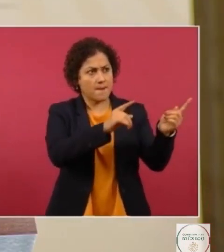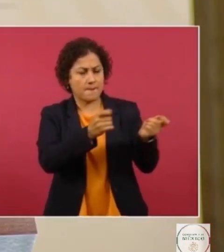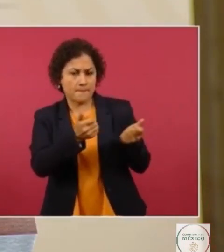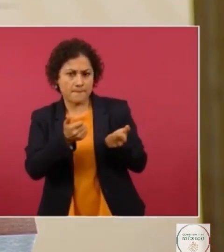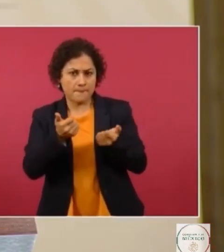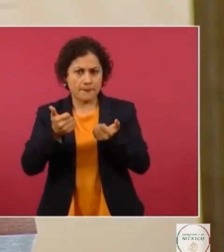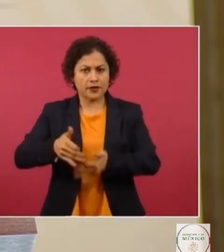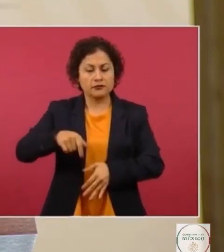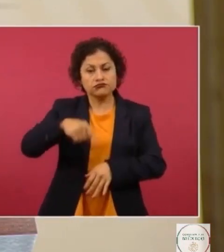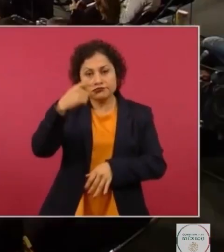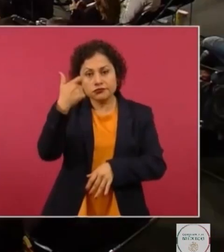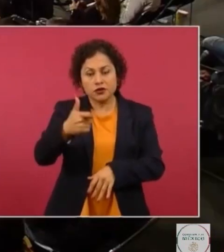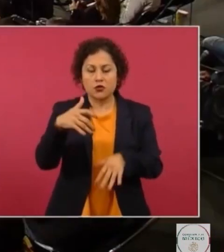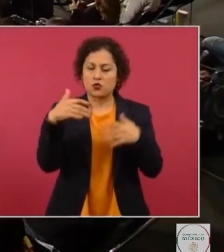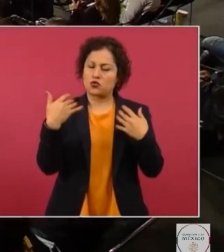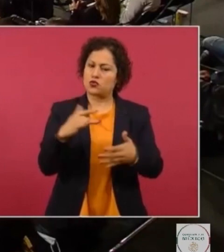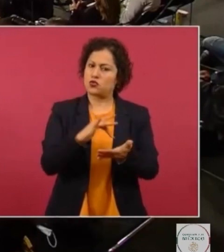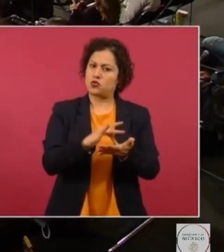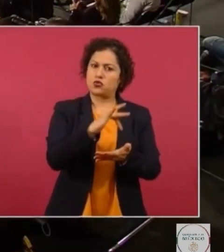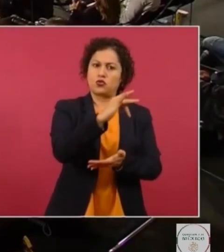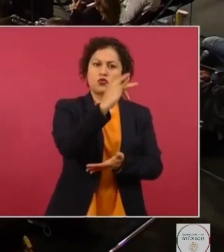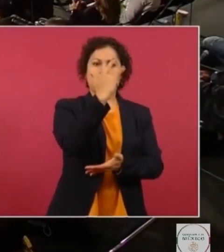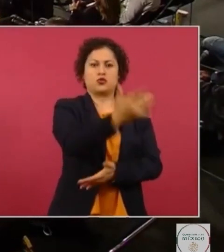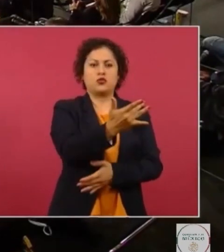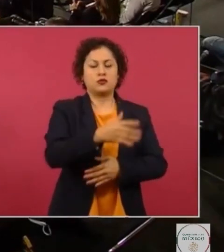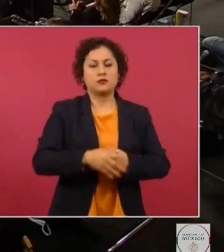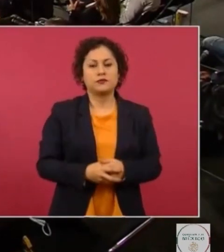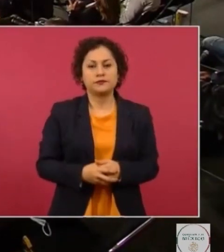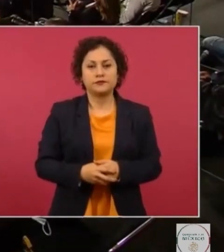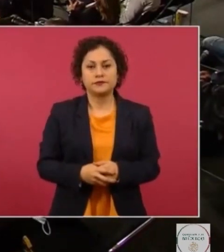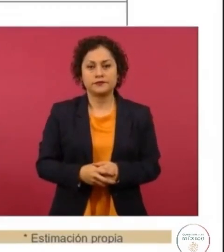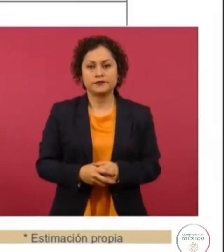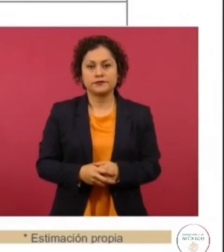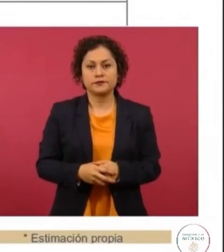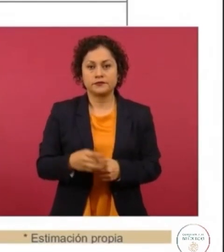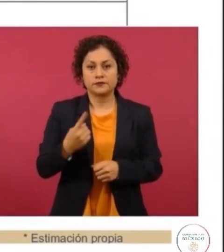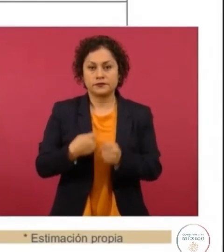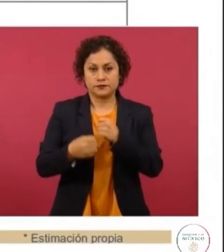El año pasado cerró en